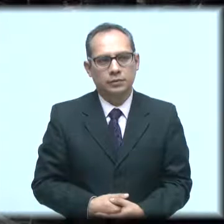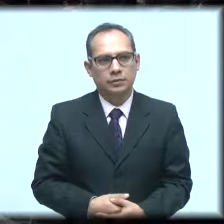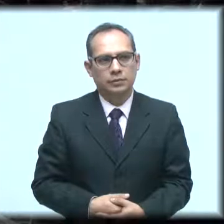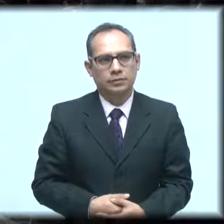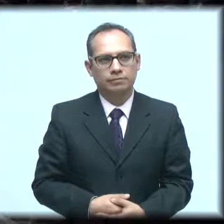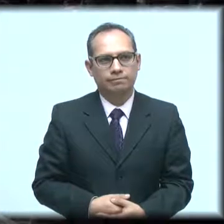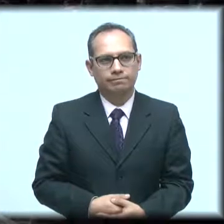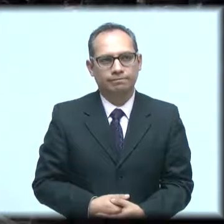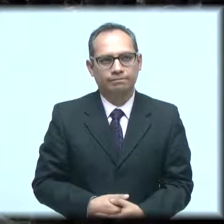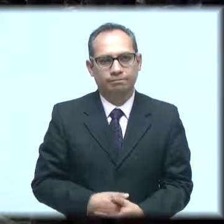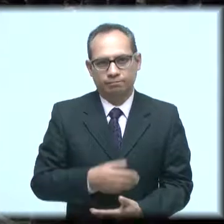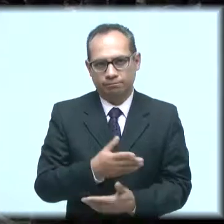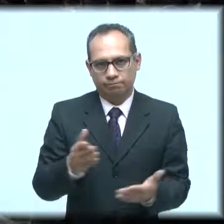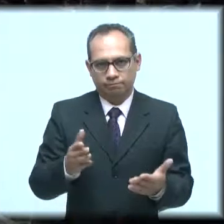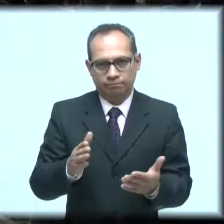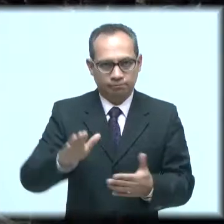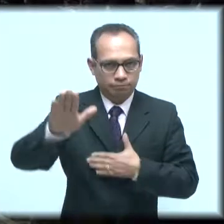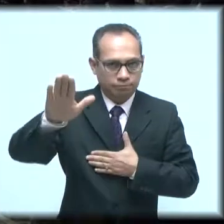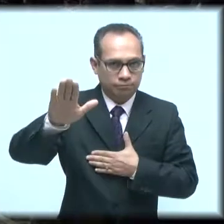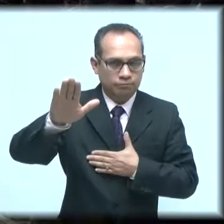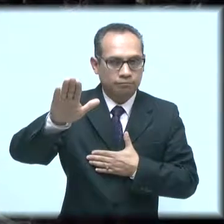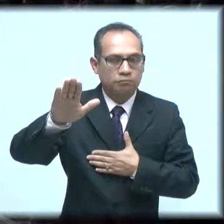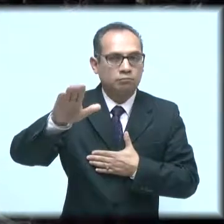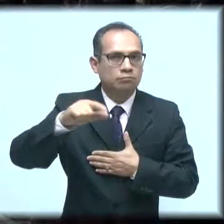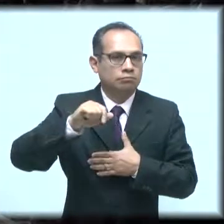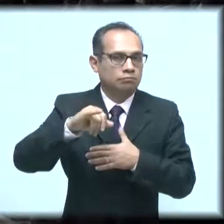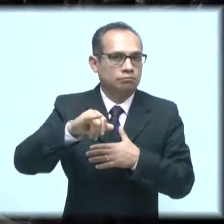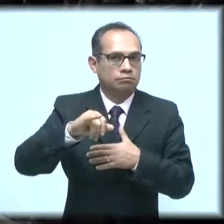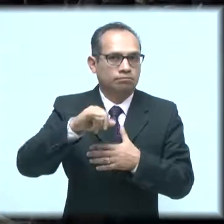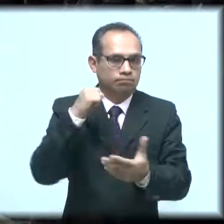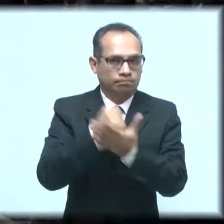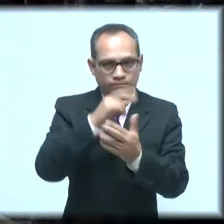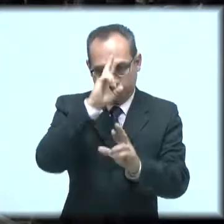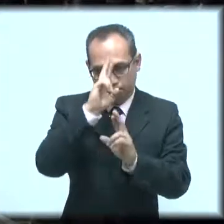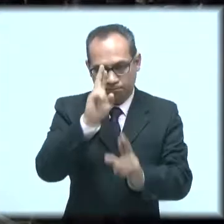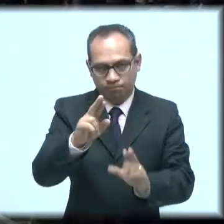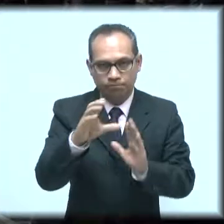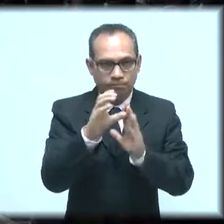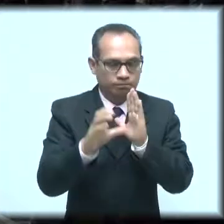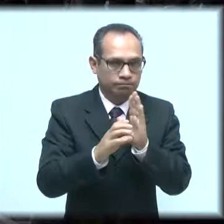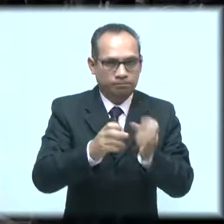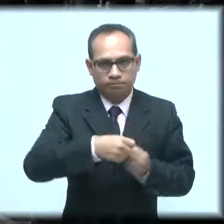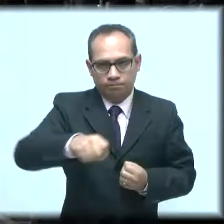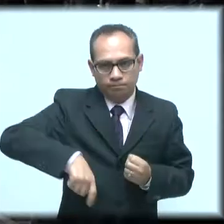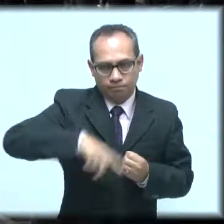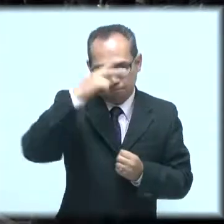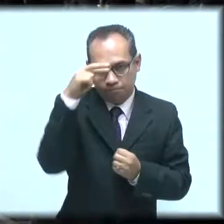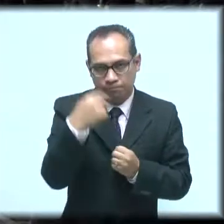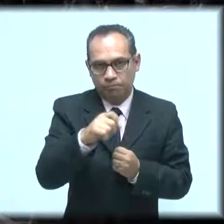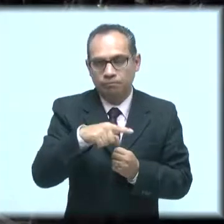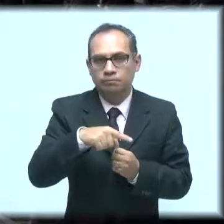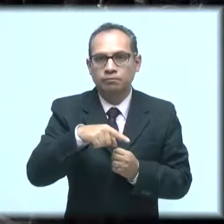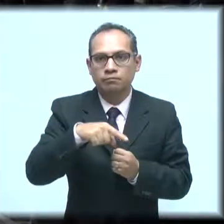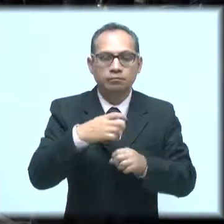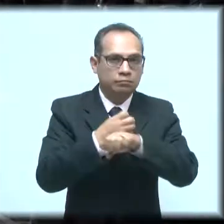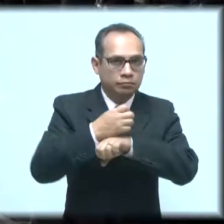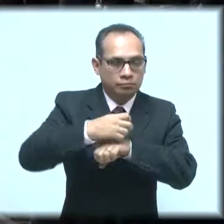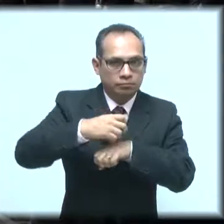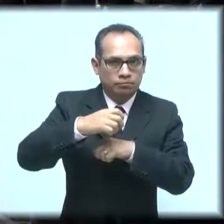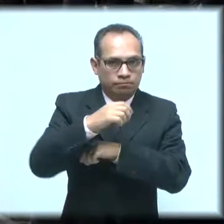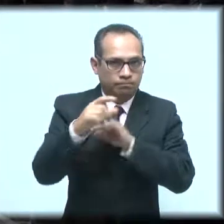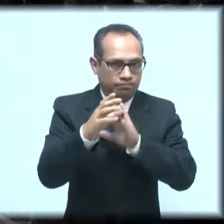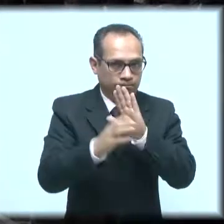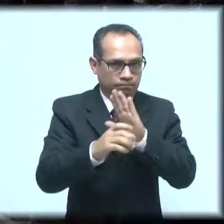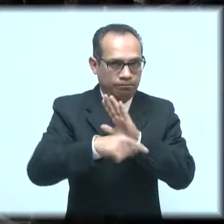protestan guardar y hacer guardar la constitución política de los estados unidos mexicanos la del estado y las